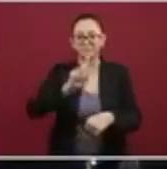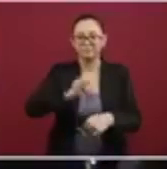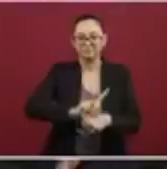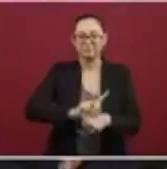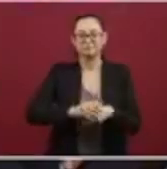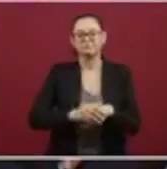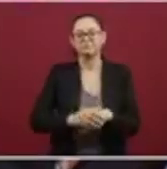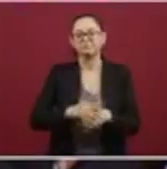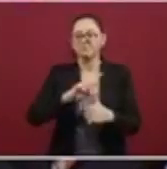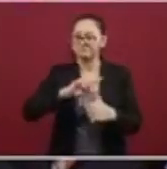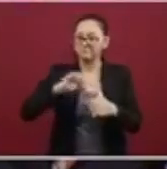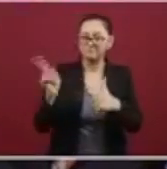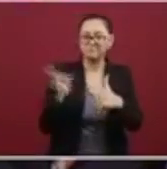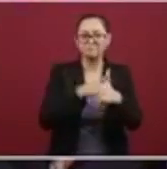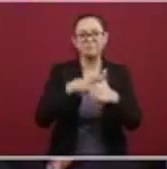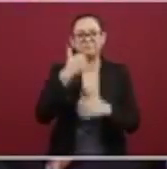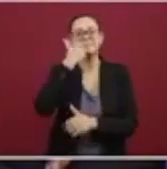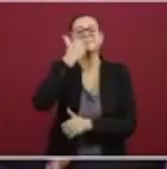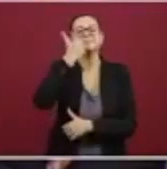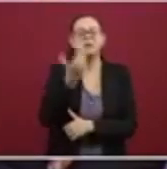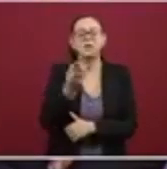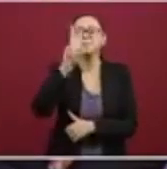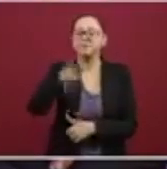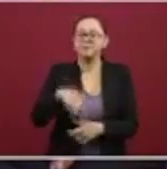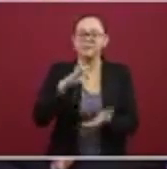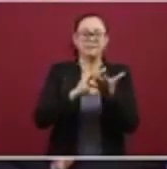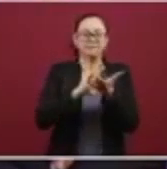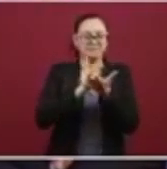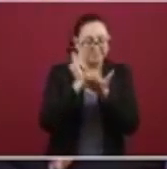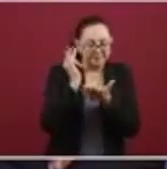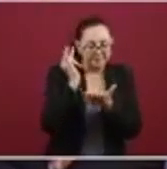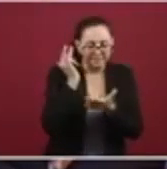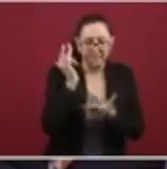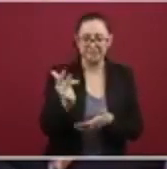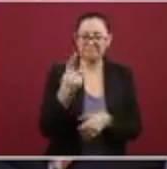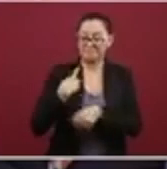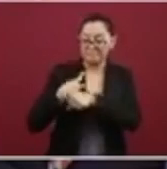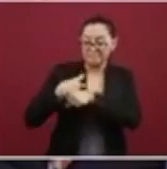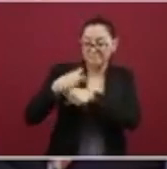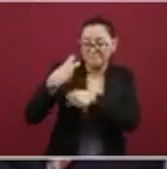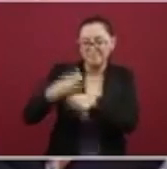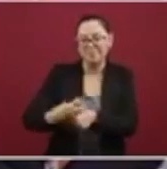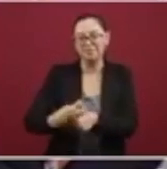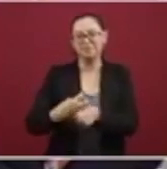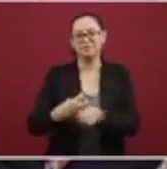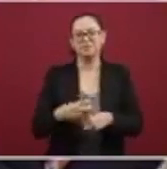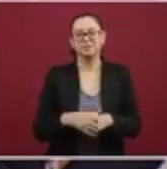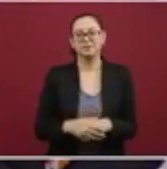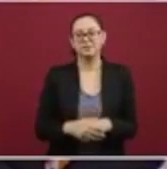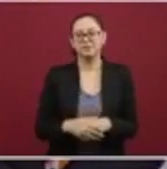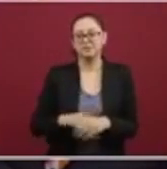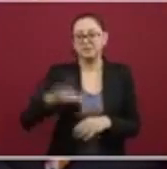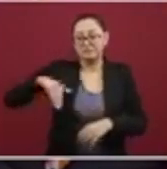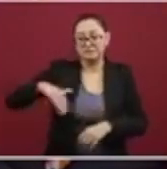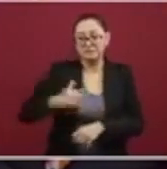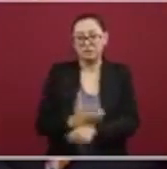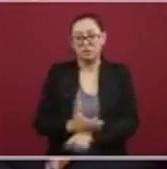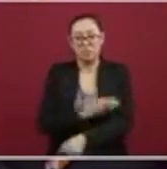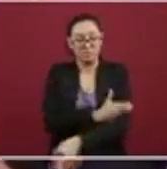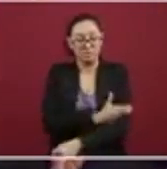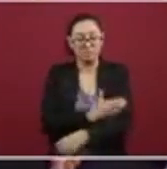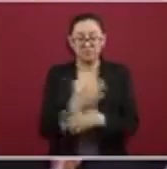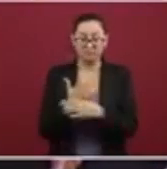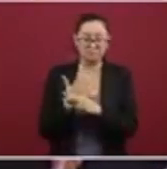Buenos días. Antes que nada quiero agradecer de verdad la invitación. Quiero decirles que lo que dijo la compañera anteriormente es